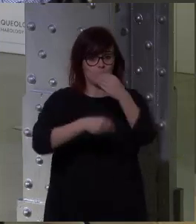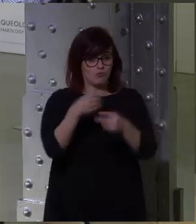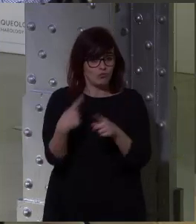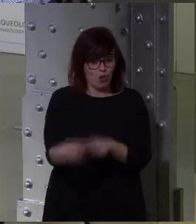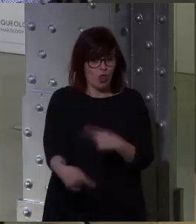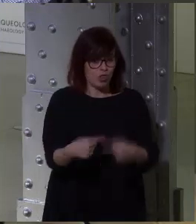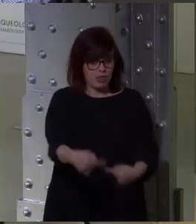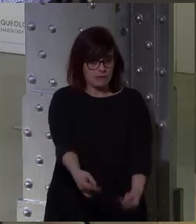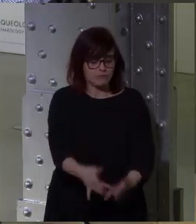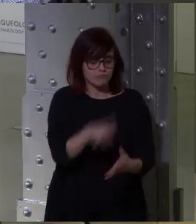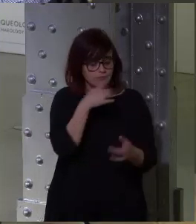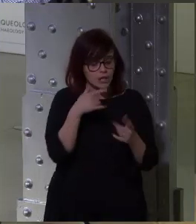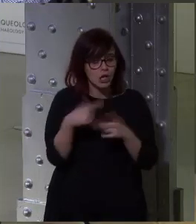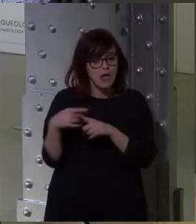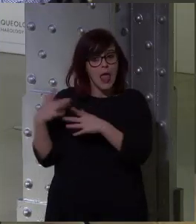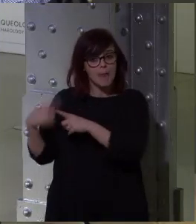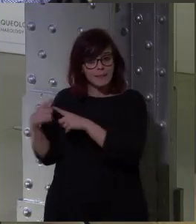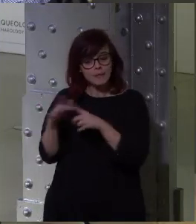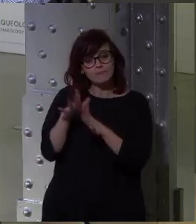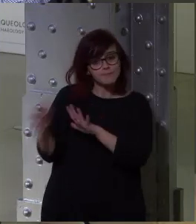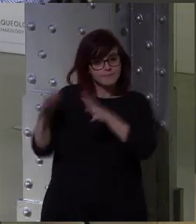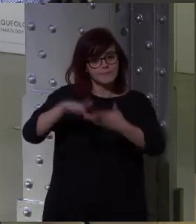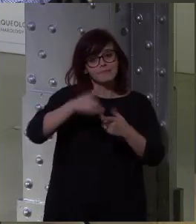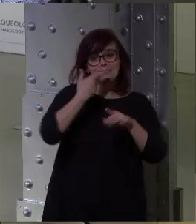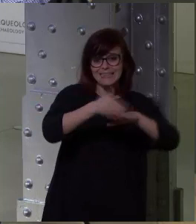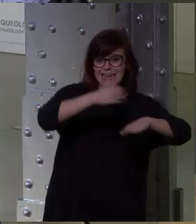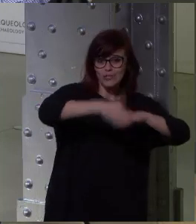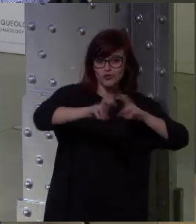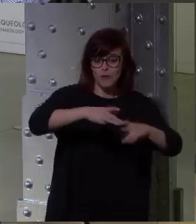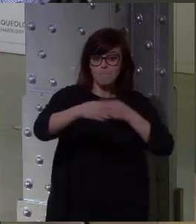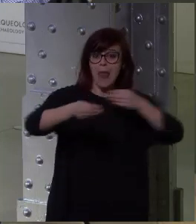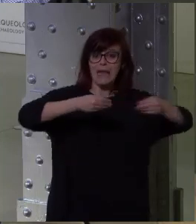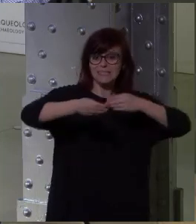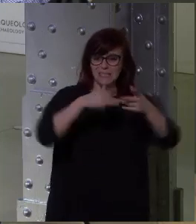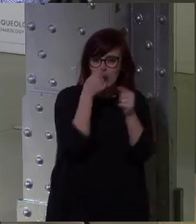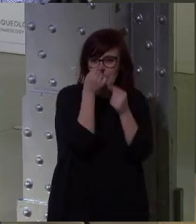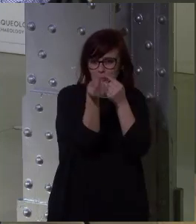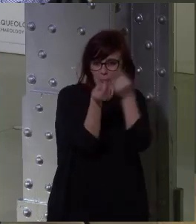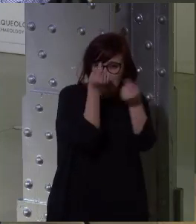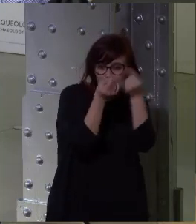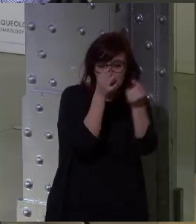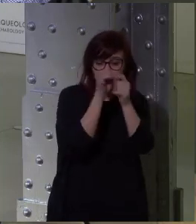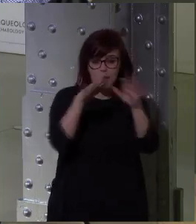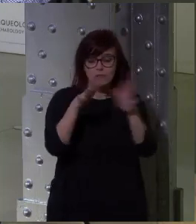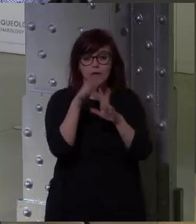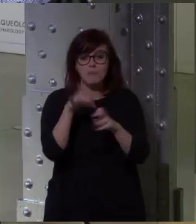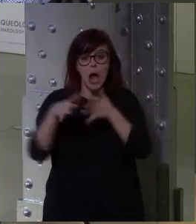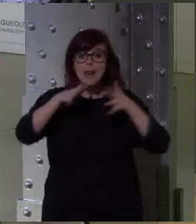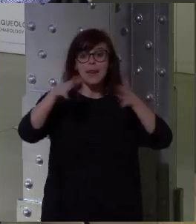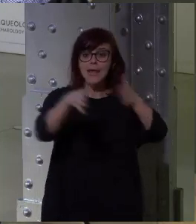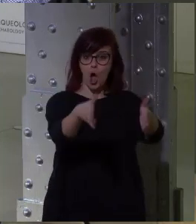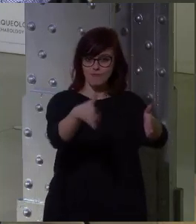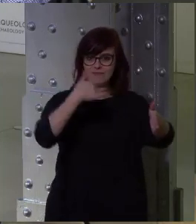utilizamos, todos estos elementos muchas veces dejan restos de plásticos, microplásticos, que a través de nuestros